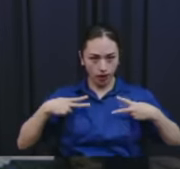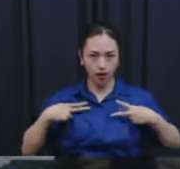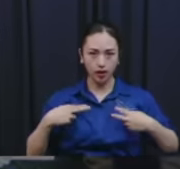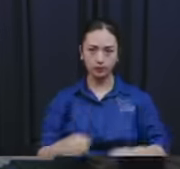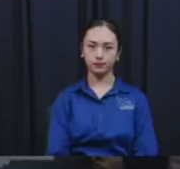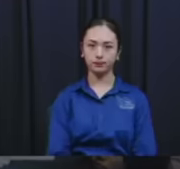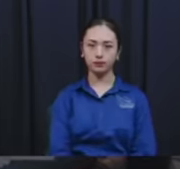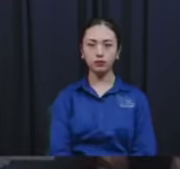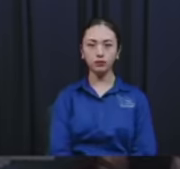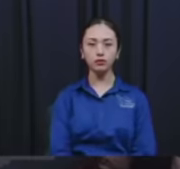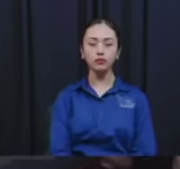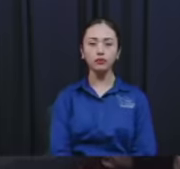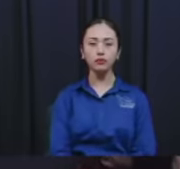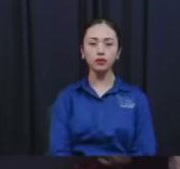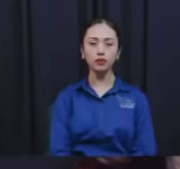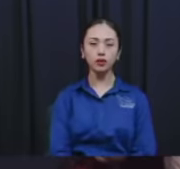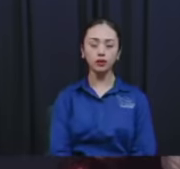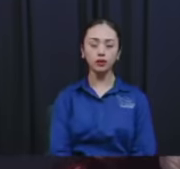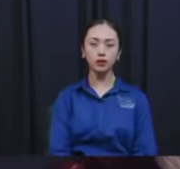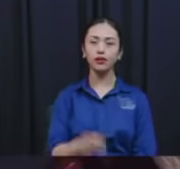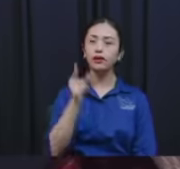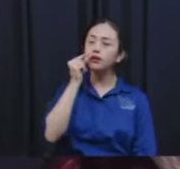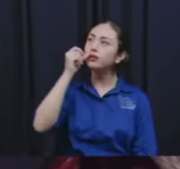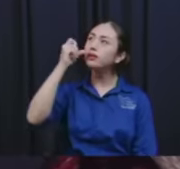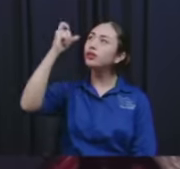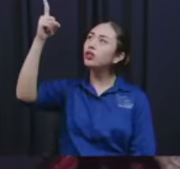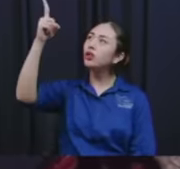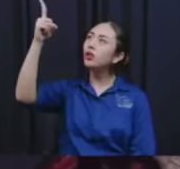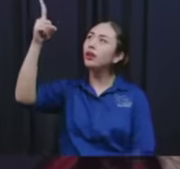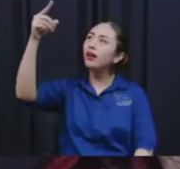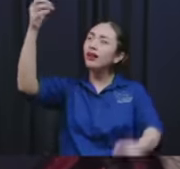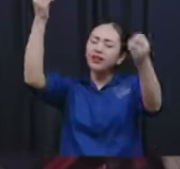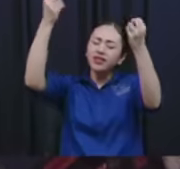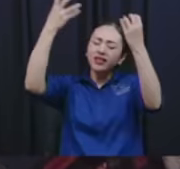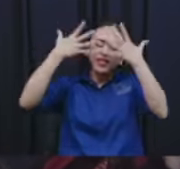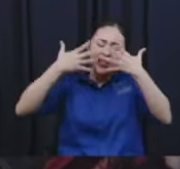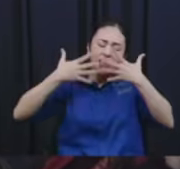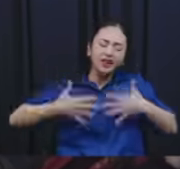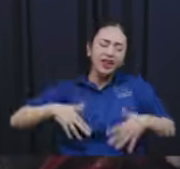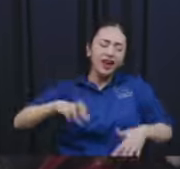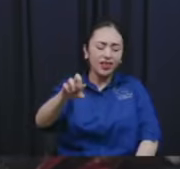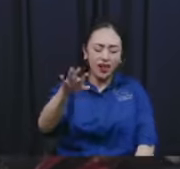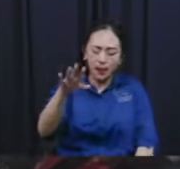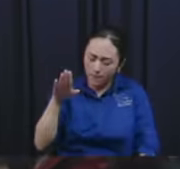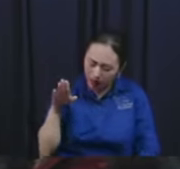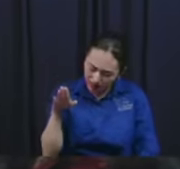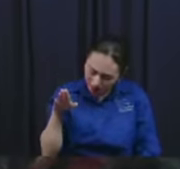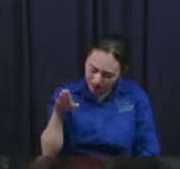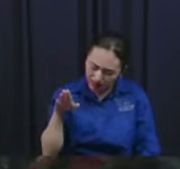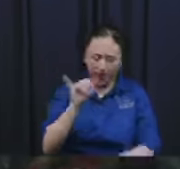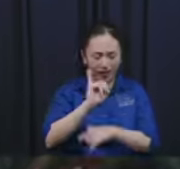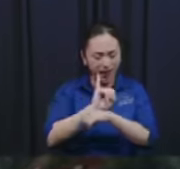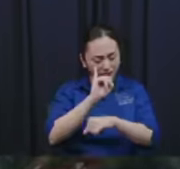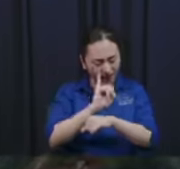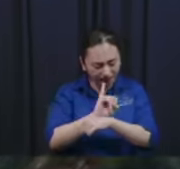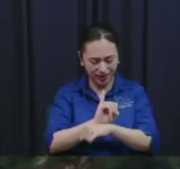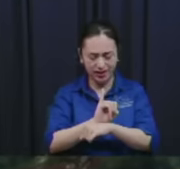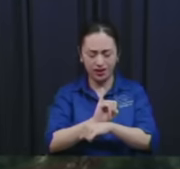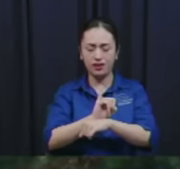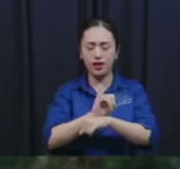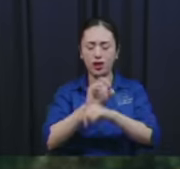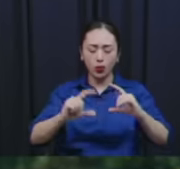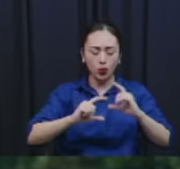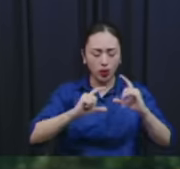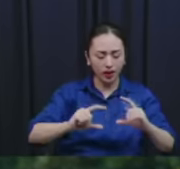ti persevera señor llena de paz a este pueblo en el nombre de Jesús a través de guardar nuestra mente y